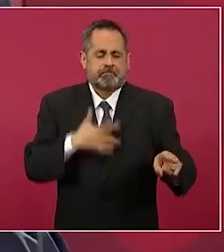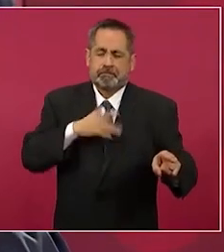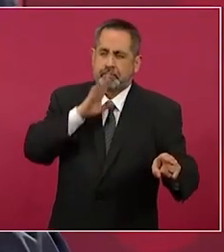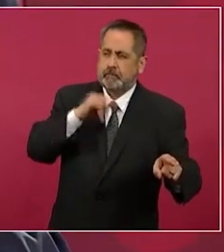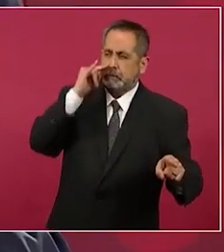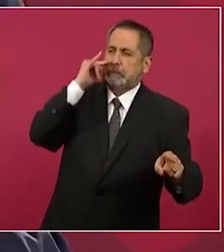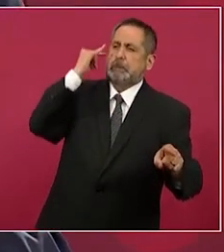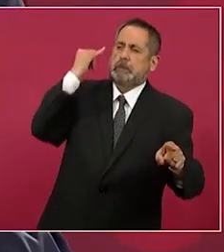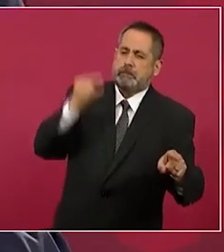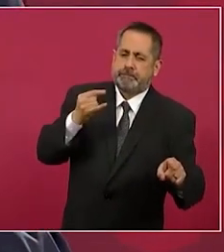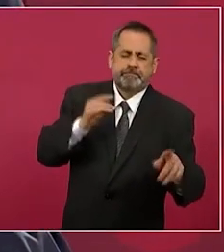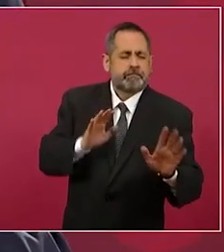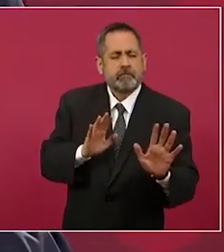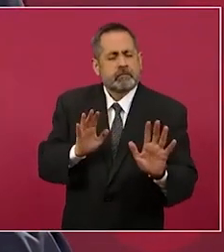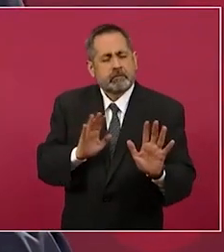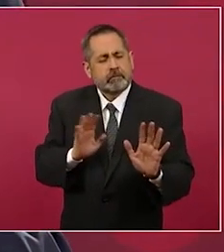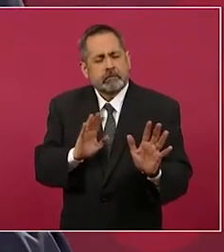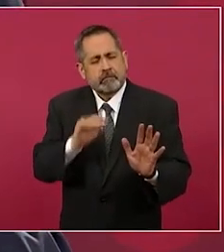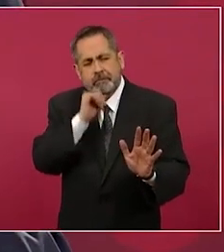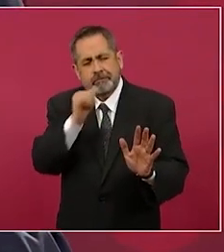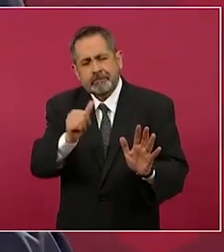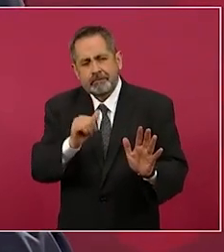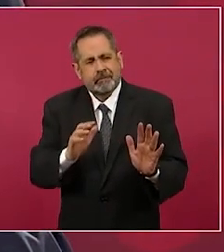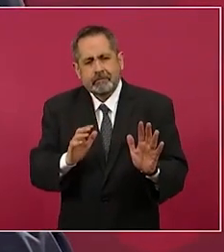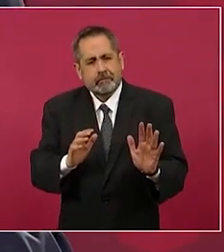mal, que